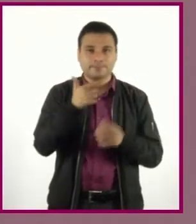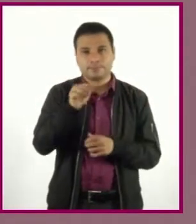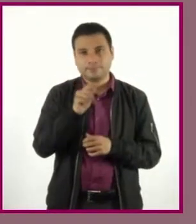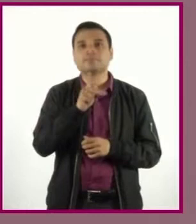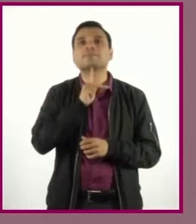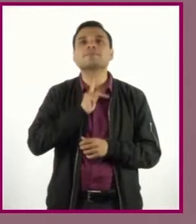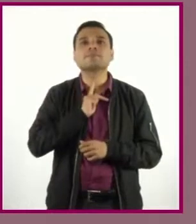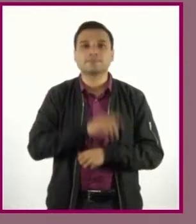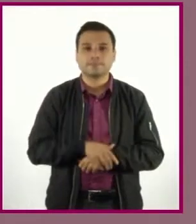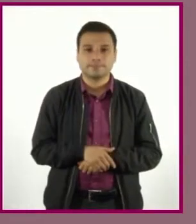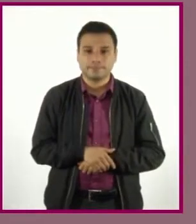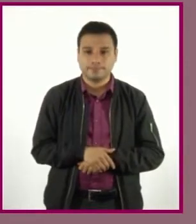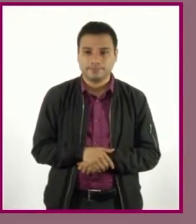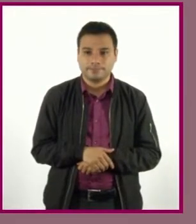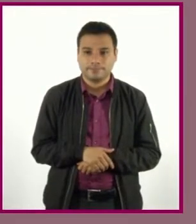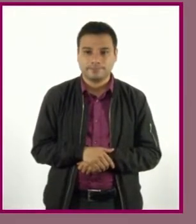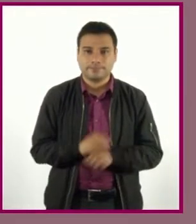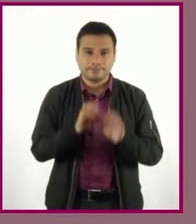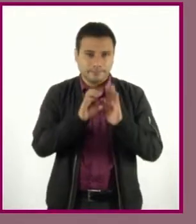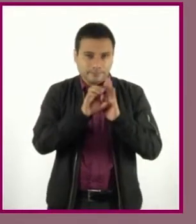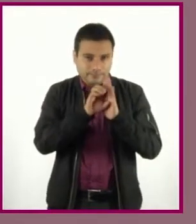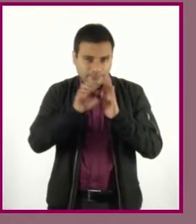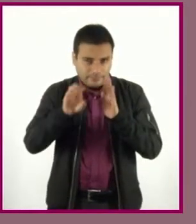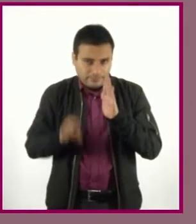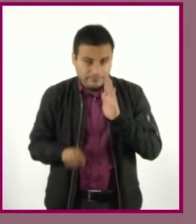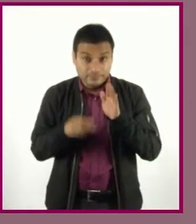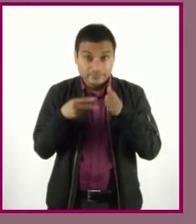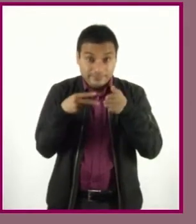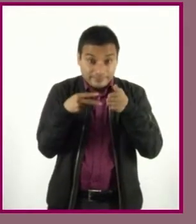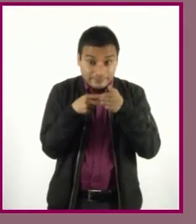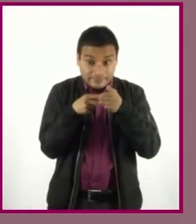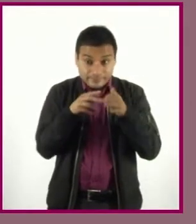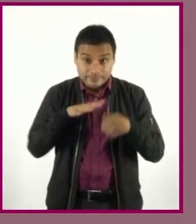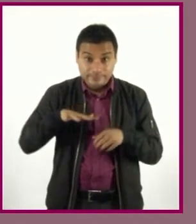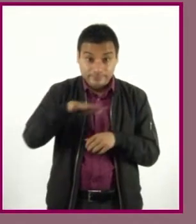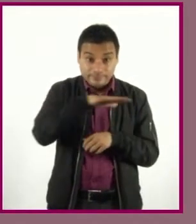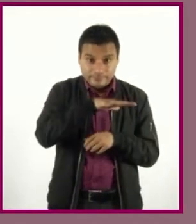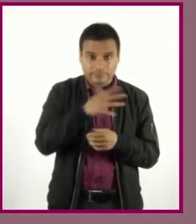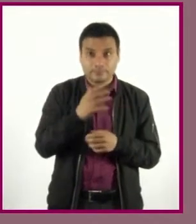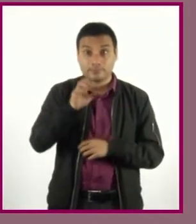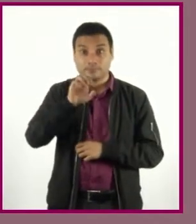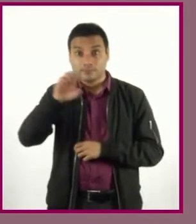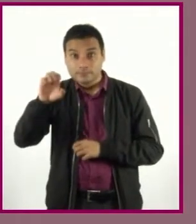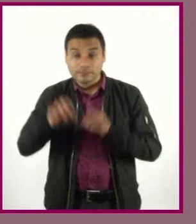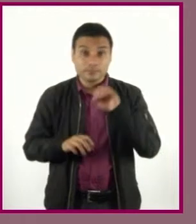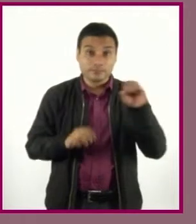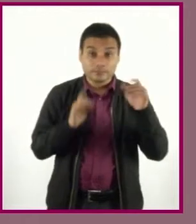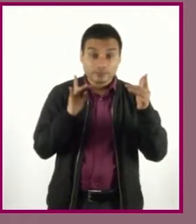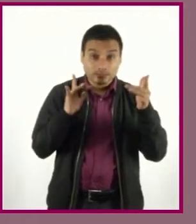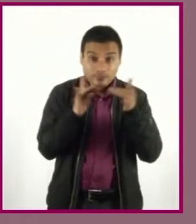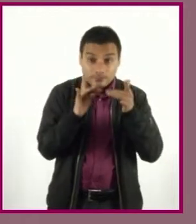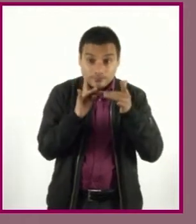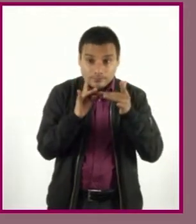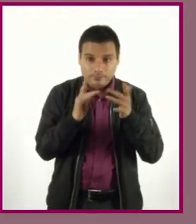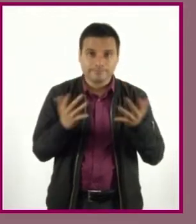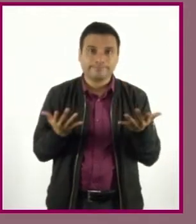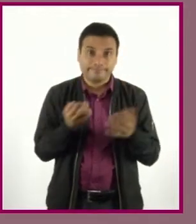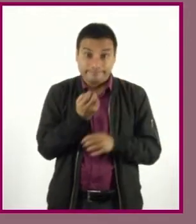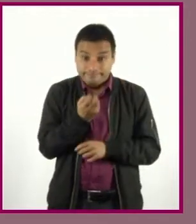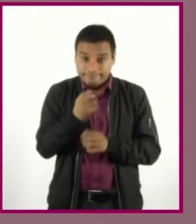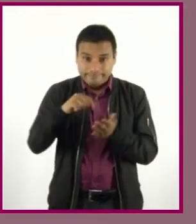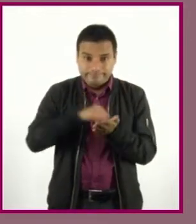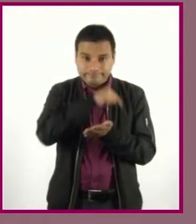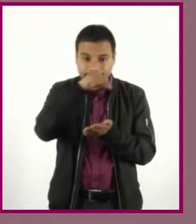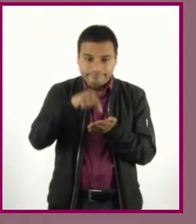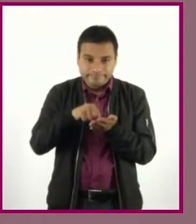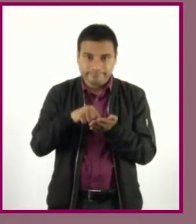energéticos. Si la región donde se ubica Siria conecta Oriente con Occidente, quiere decir que ha sido punto de encuentro